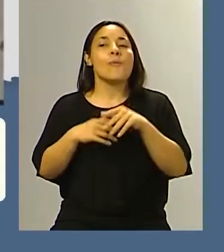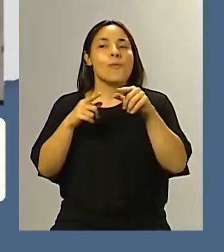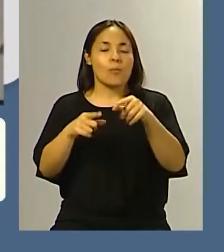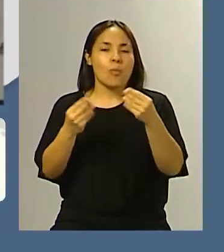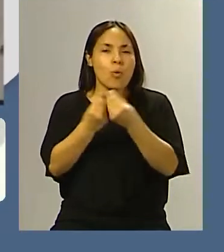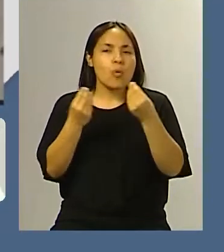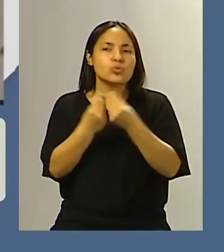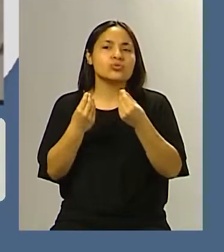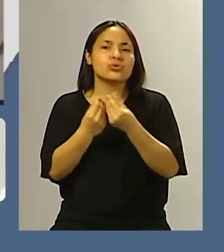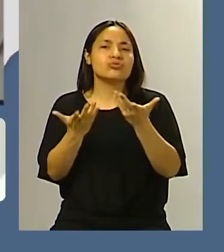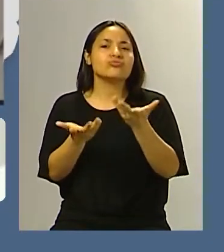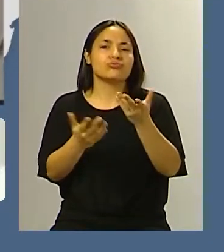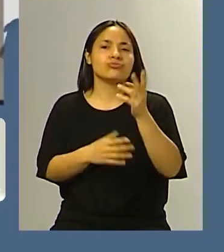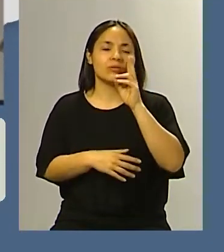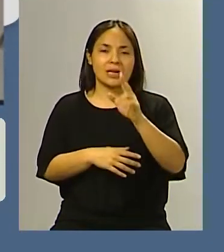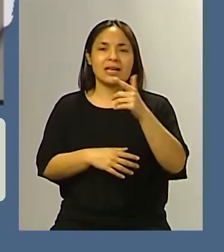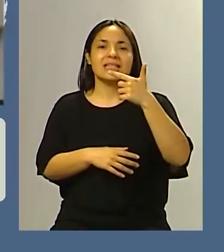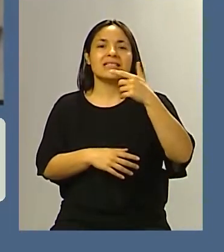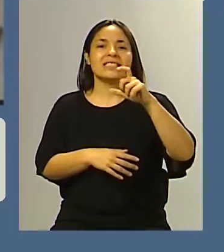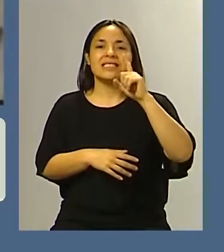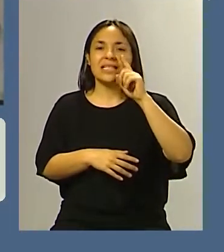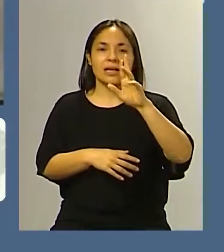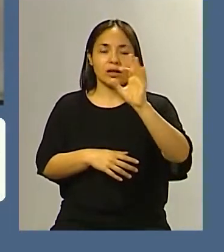muchos habían visto en Ciro Gómez,